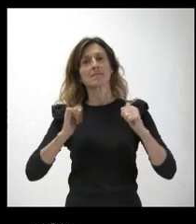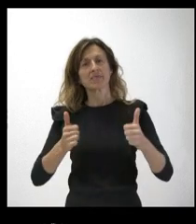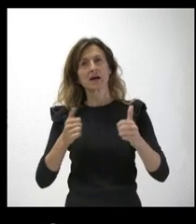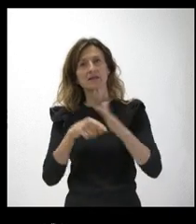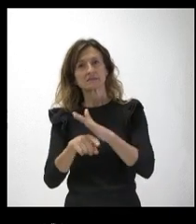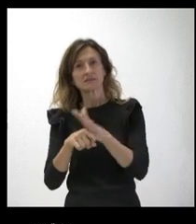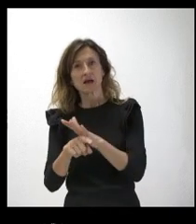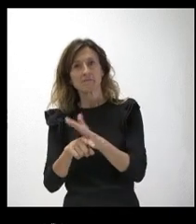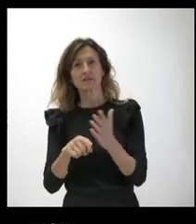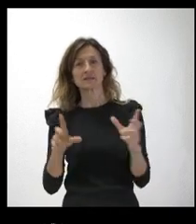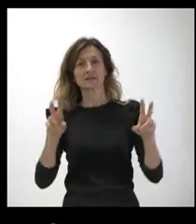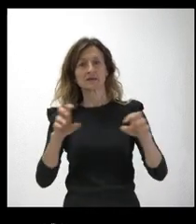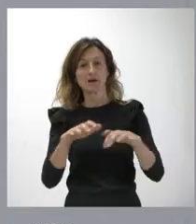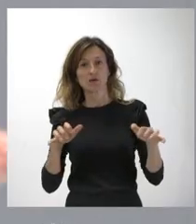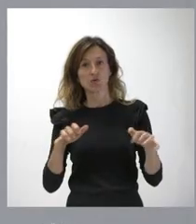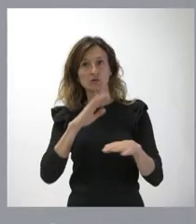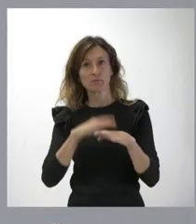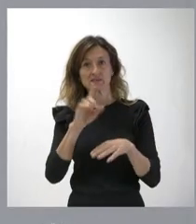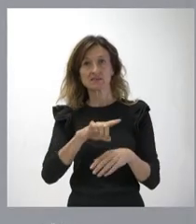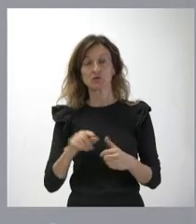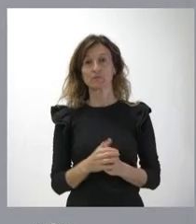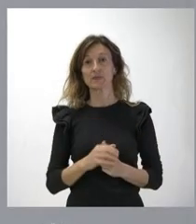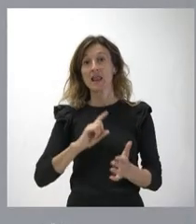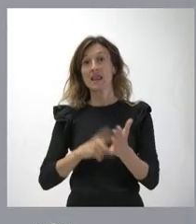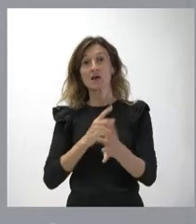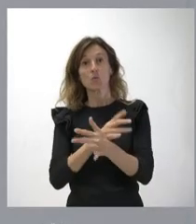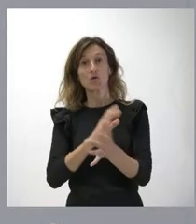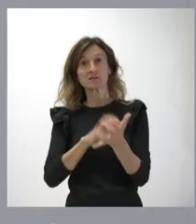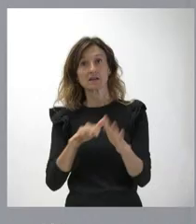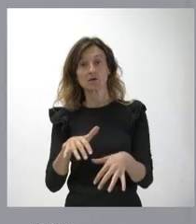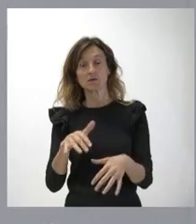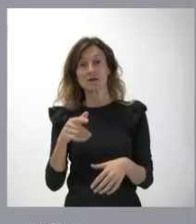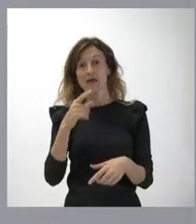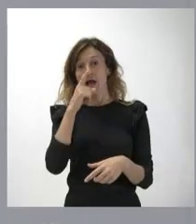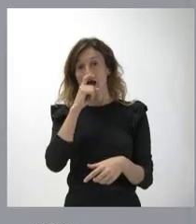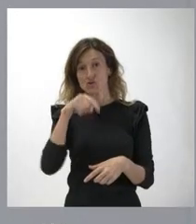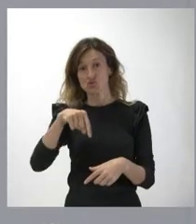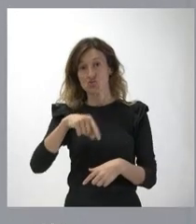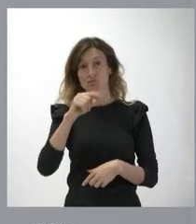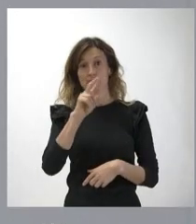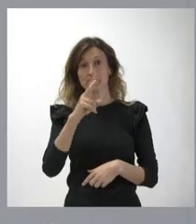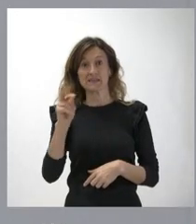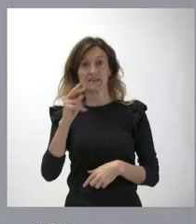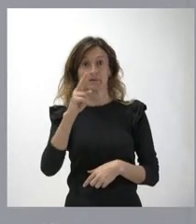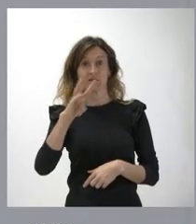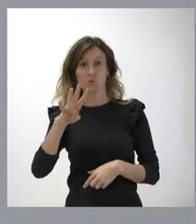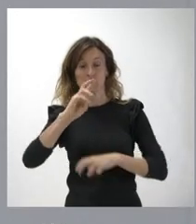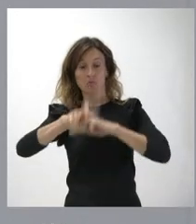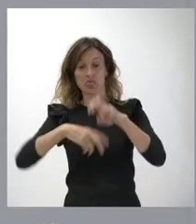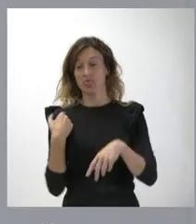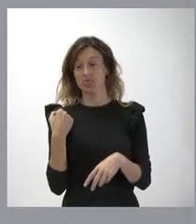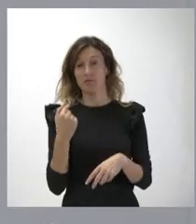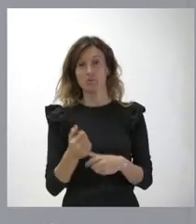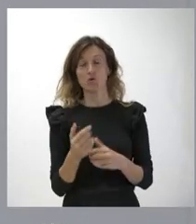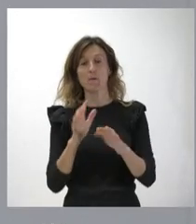cumplimiento a este mandato de las Cortes a la ley del juego de Castilla de León se reformó este mismo año 2024 además muy recientemente obtuvo una